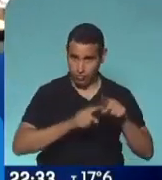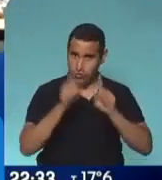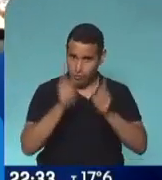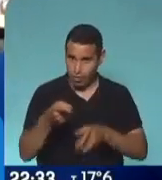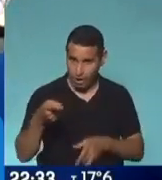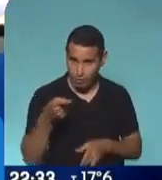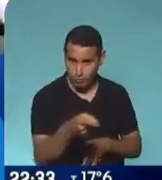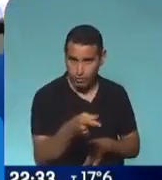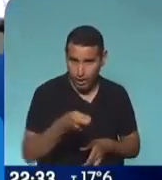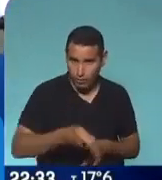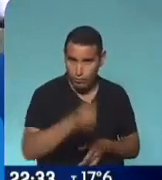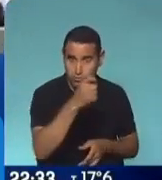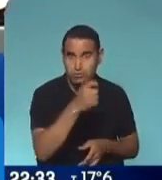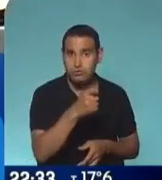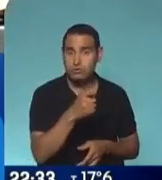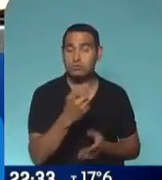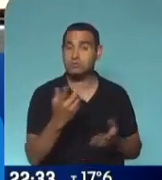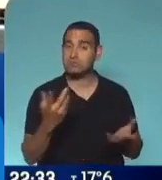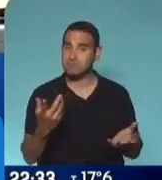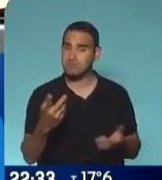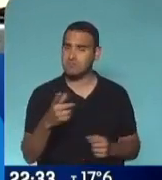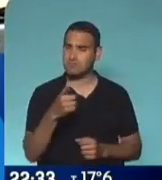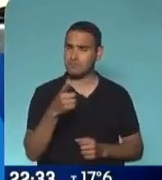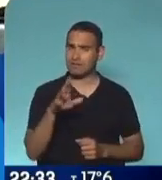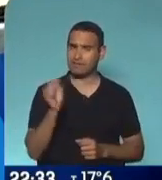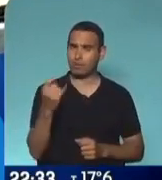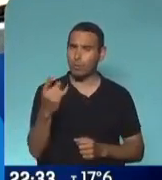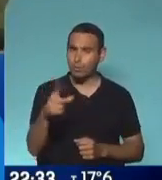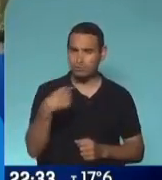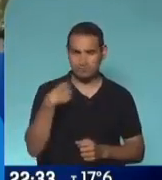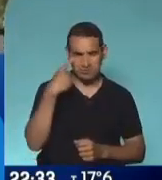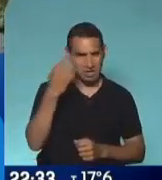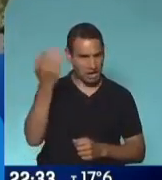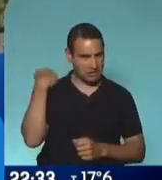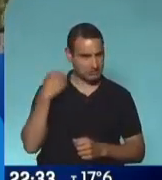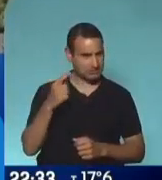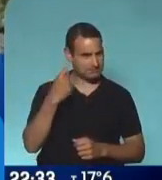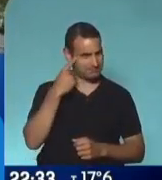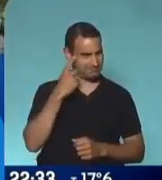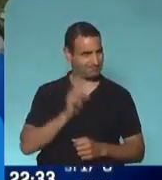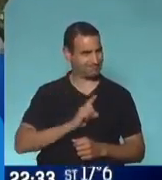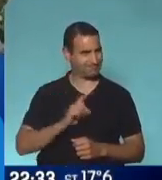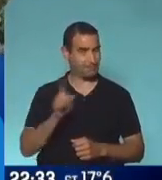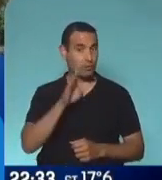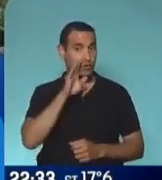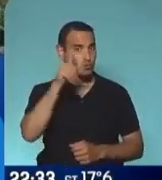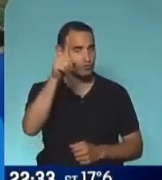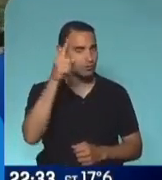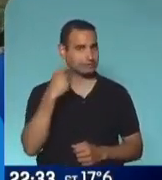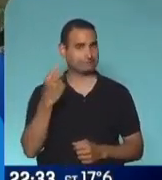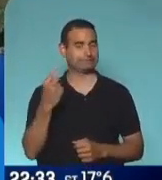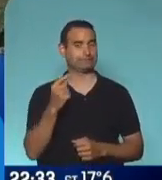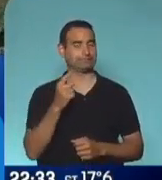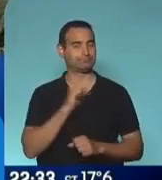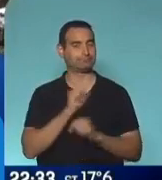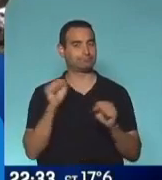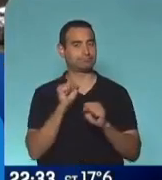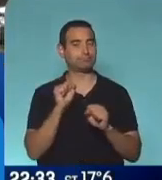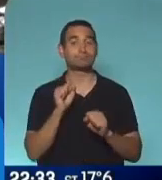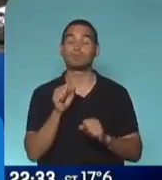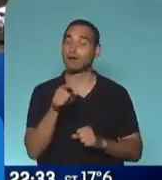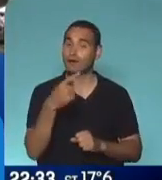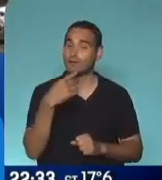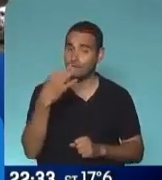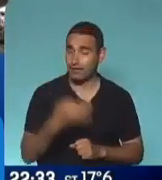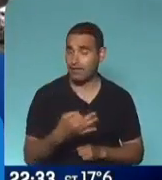cargo. Y esto, imagino, Raúl, no estaba previsto dentro de los intereses de Estados Unidos. No, no estaba previsto, y esto